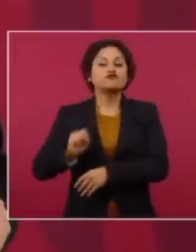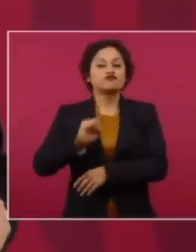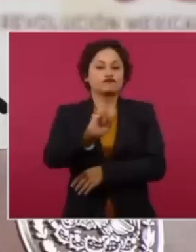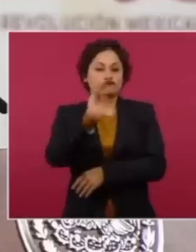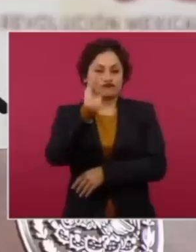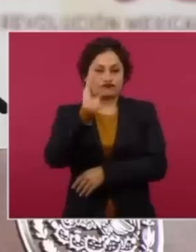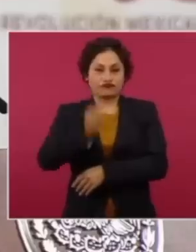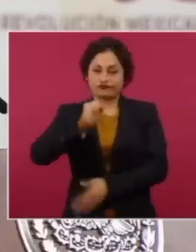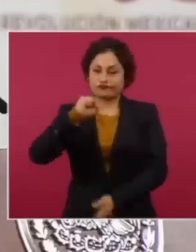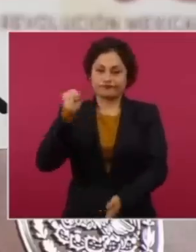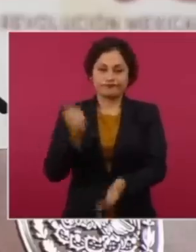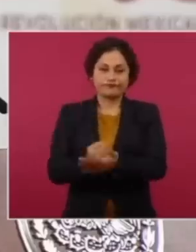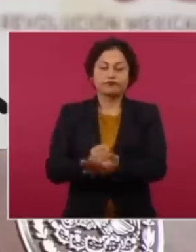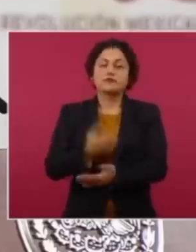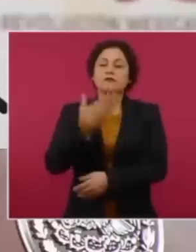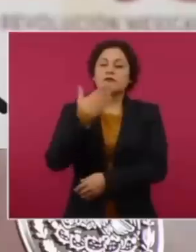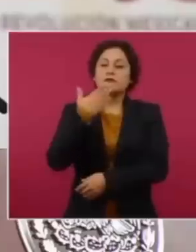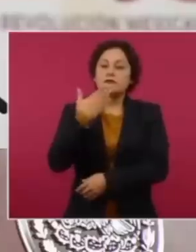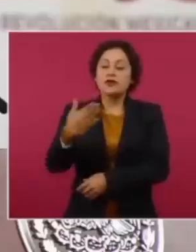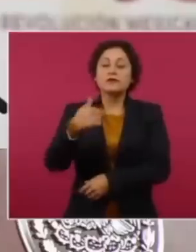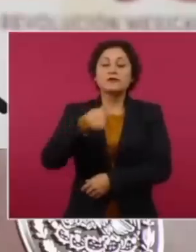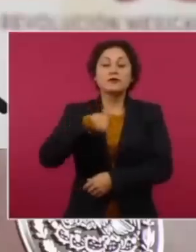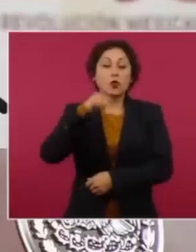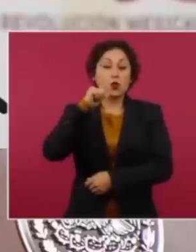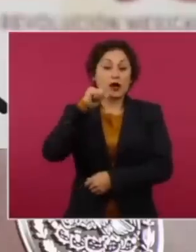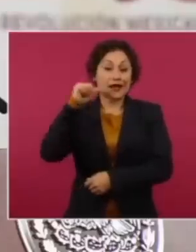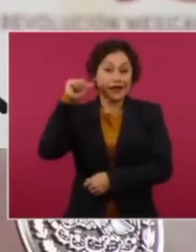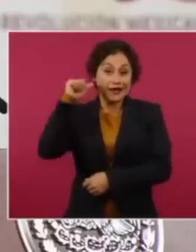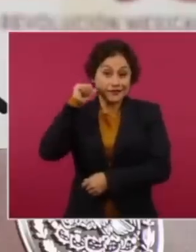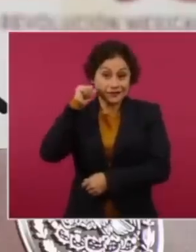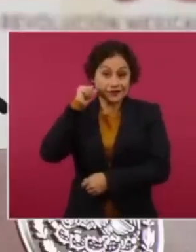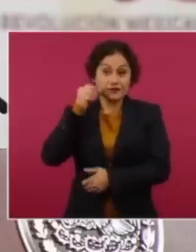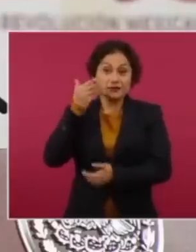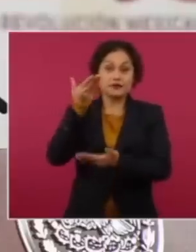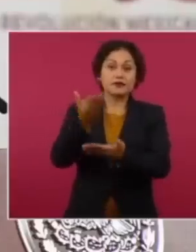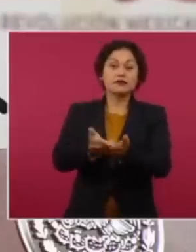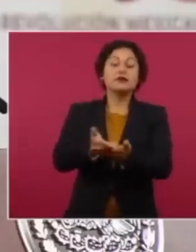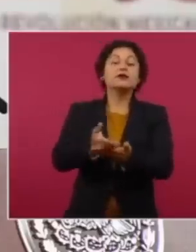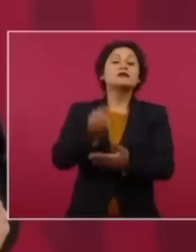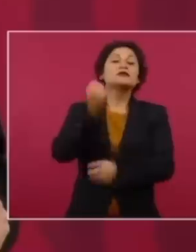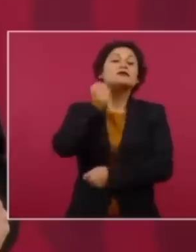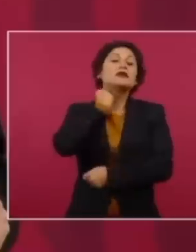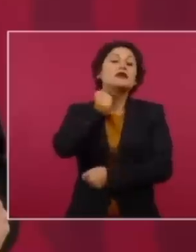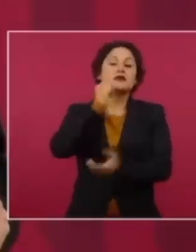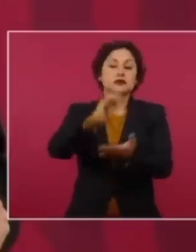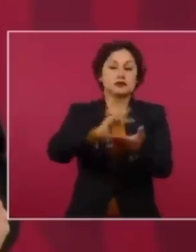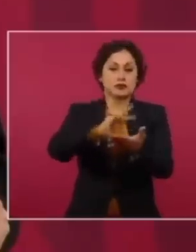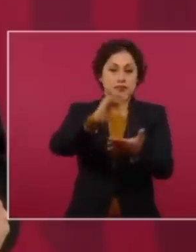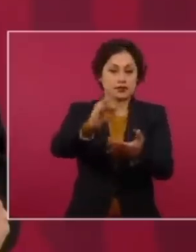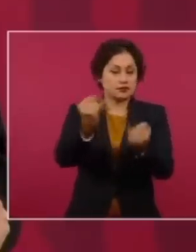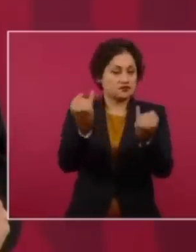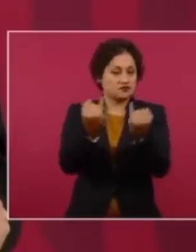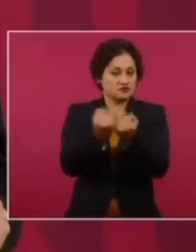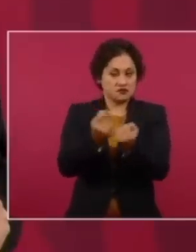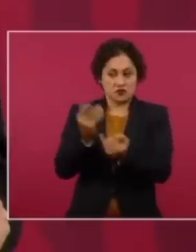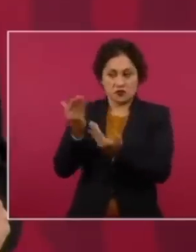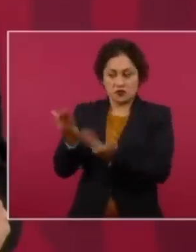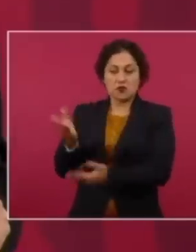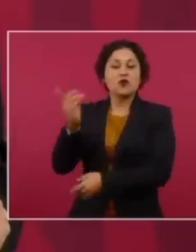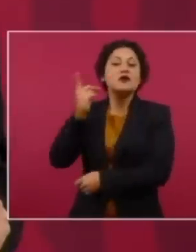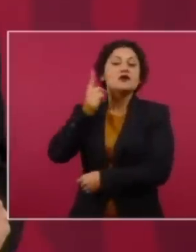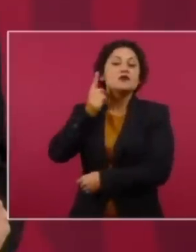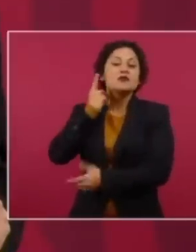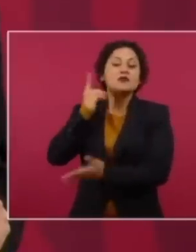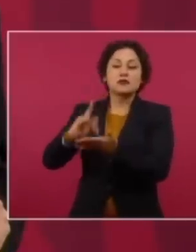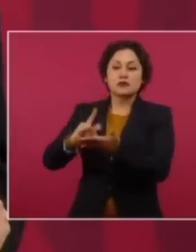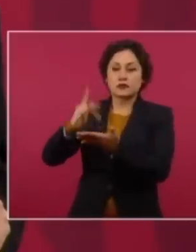agradecerles la lealtad al movimiento de la cuarta transformación los dos senadores que el miércoles votaron en contra